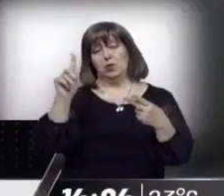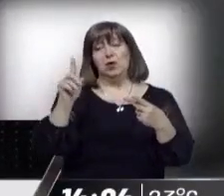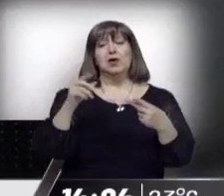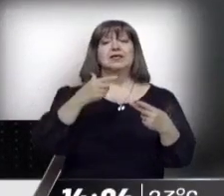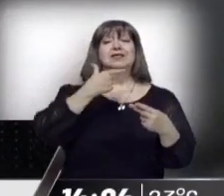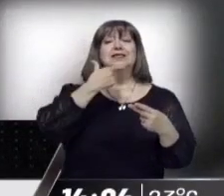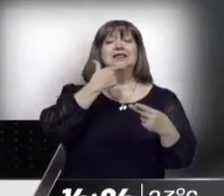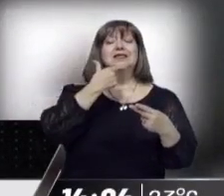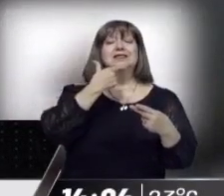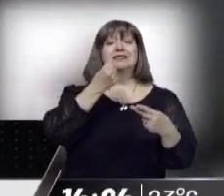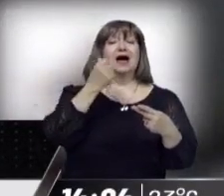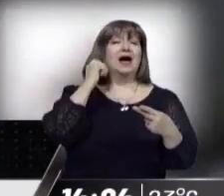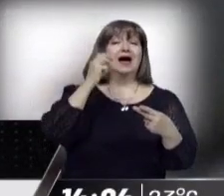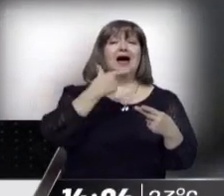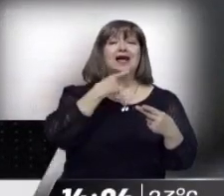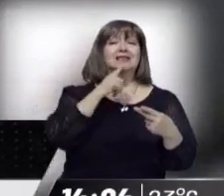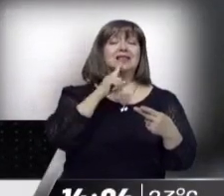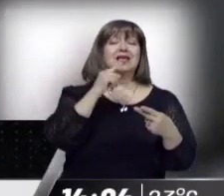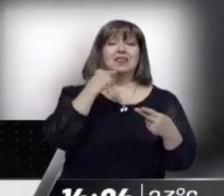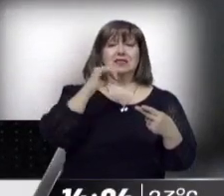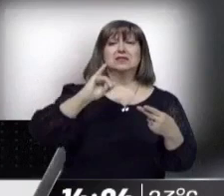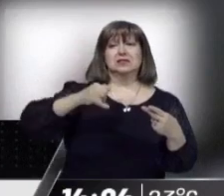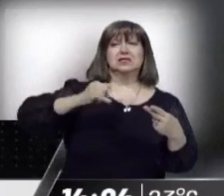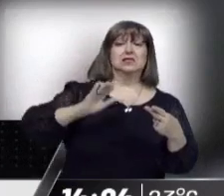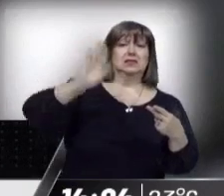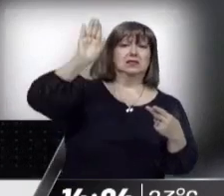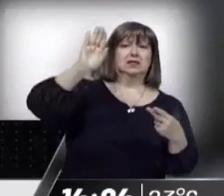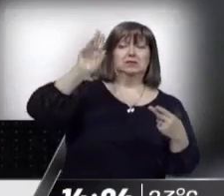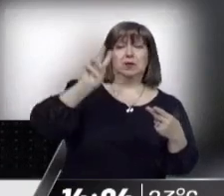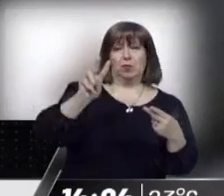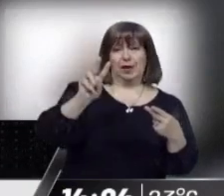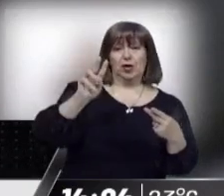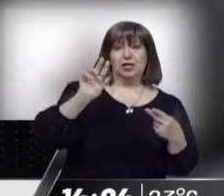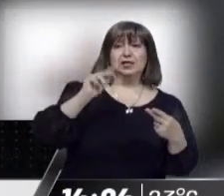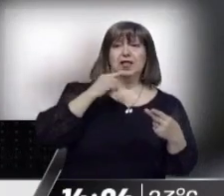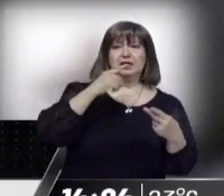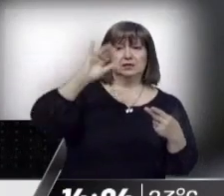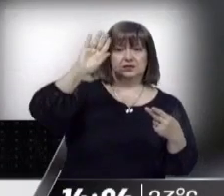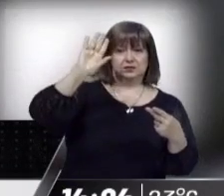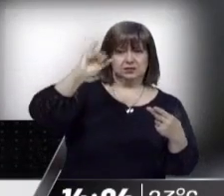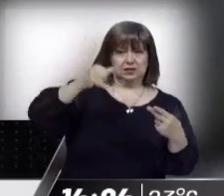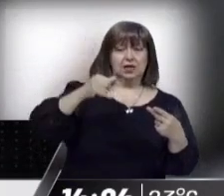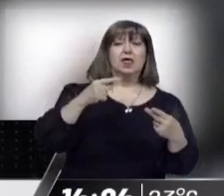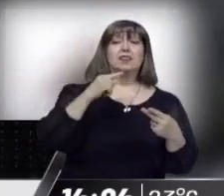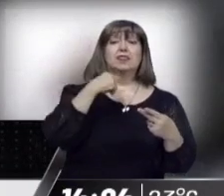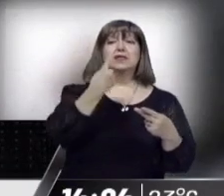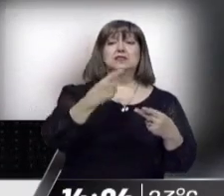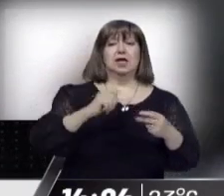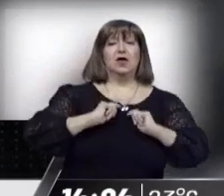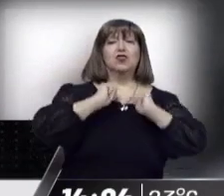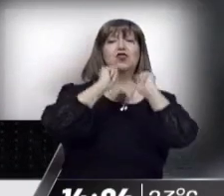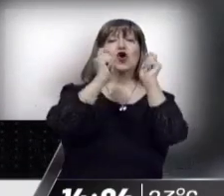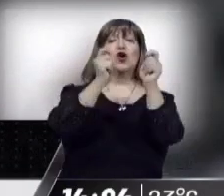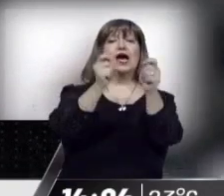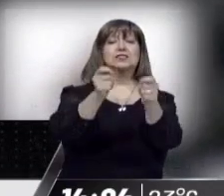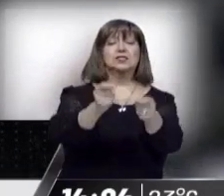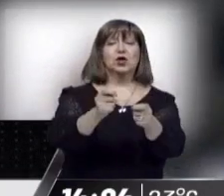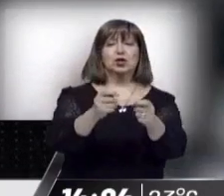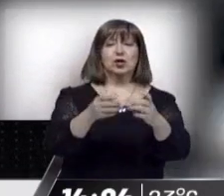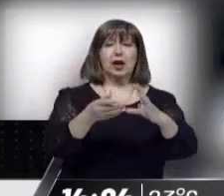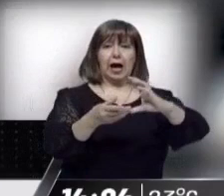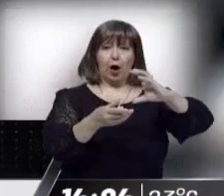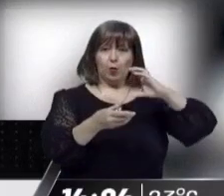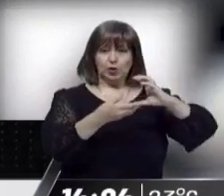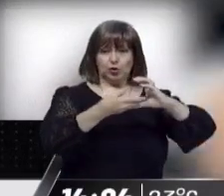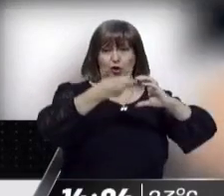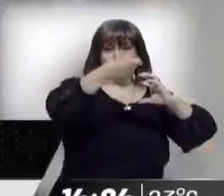Anabel Fernández Agasti, que ahora dice que va a donar parte del aumento. Lo que correspondería hacer, digo yo, como